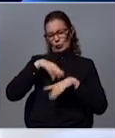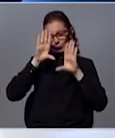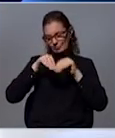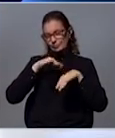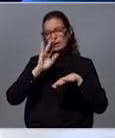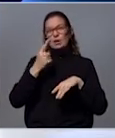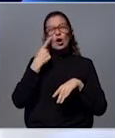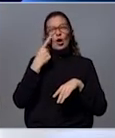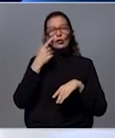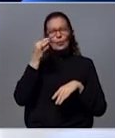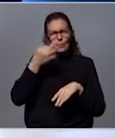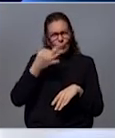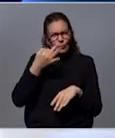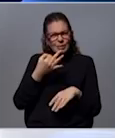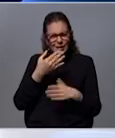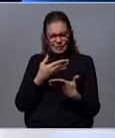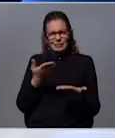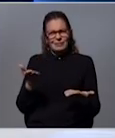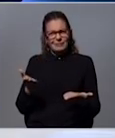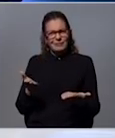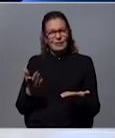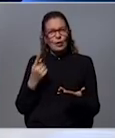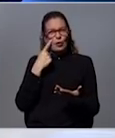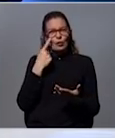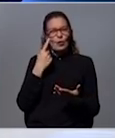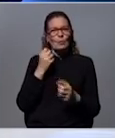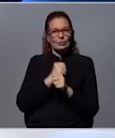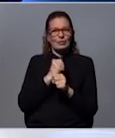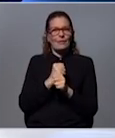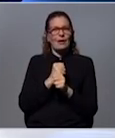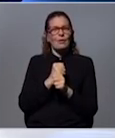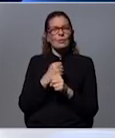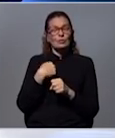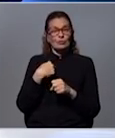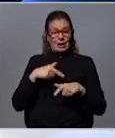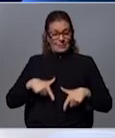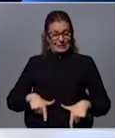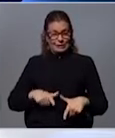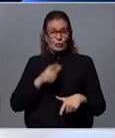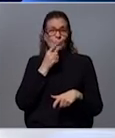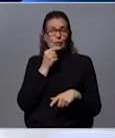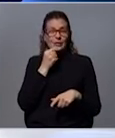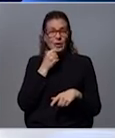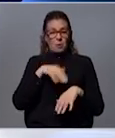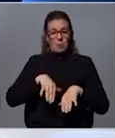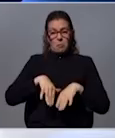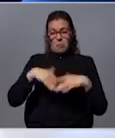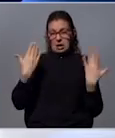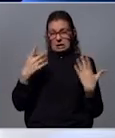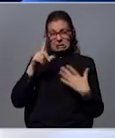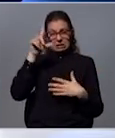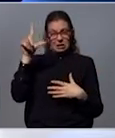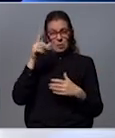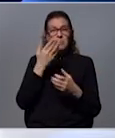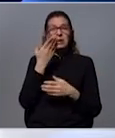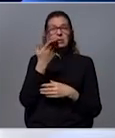conozco bien el paño y conozco bien cómo funciona cuando yo era ministro del interior cualquier legislador me